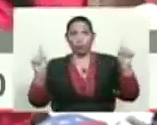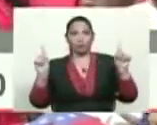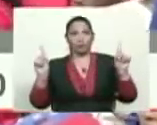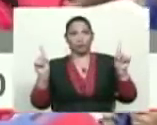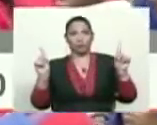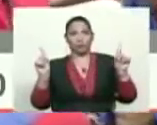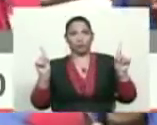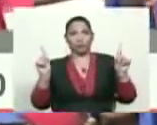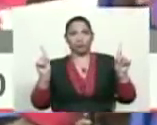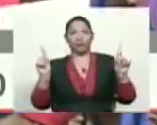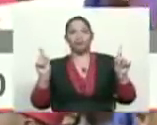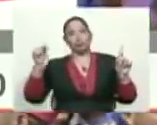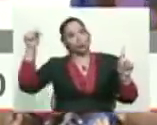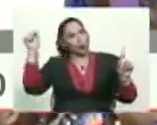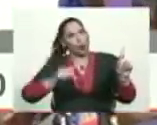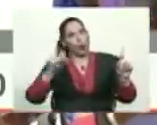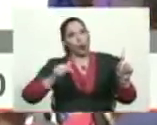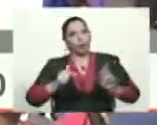Y hoy,